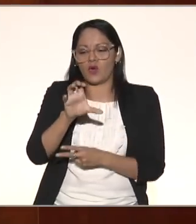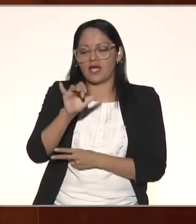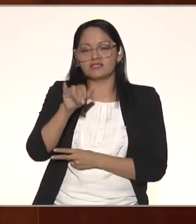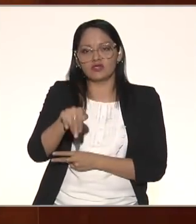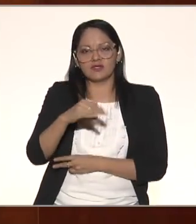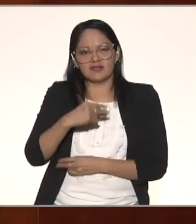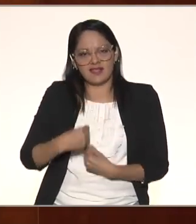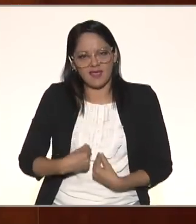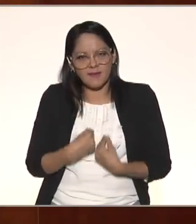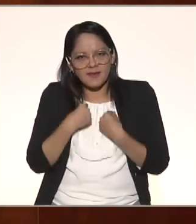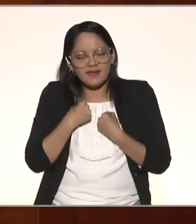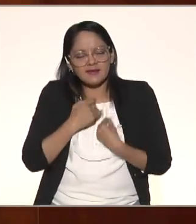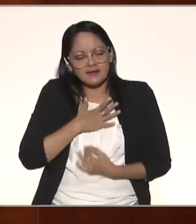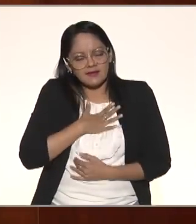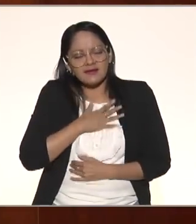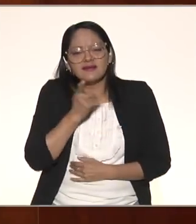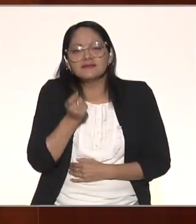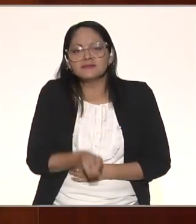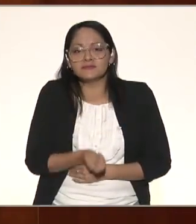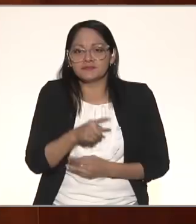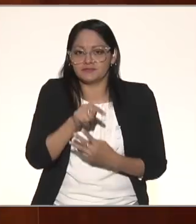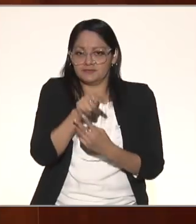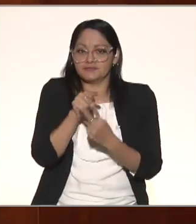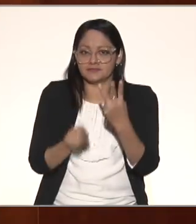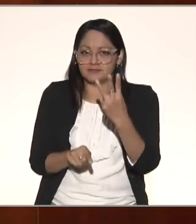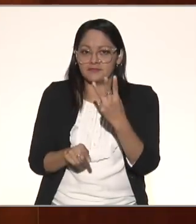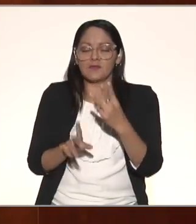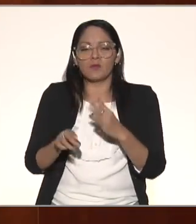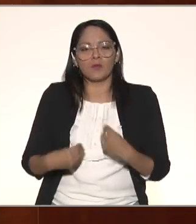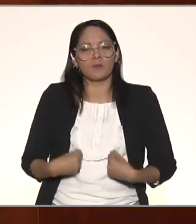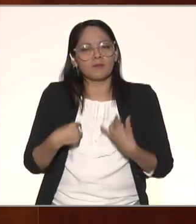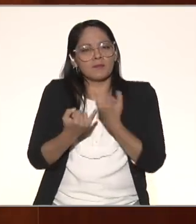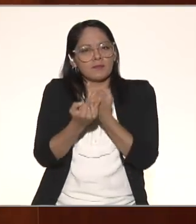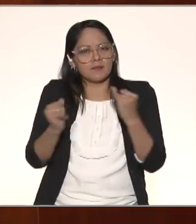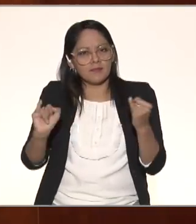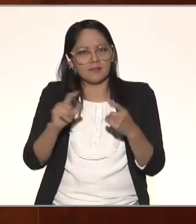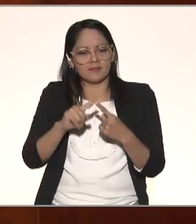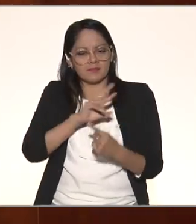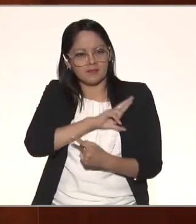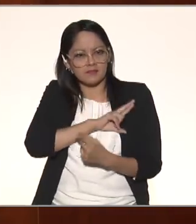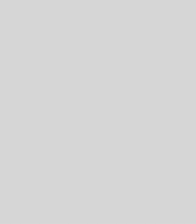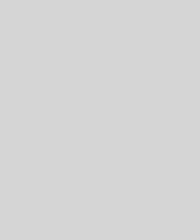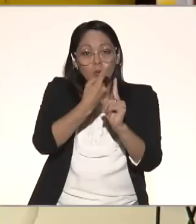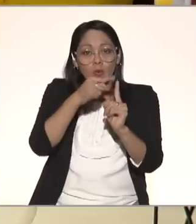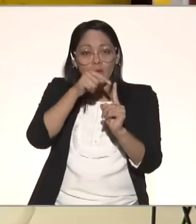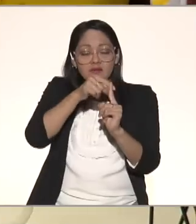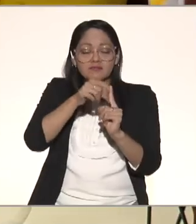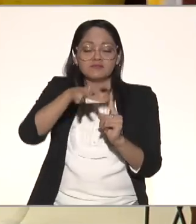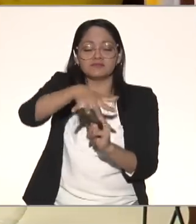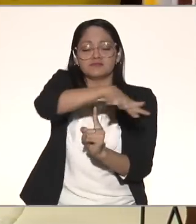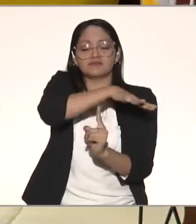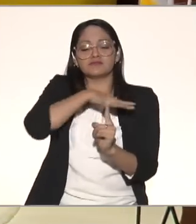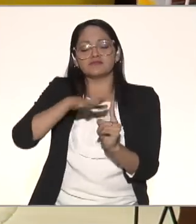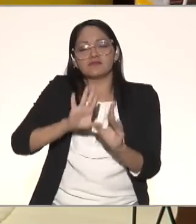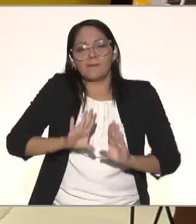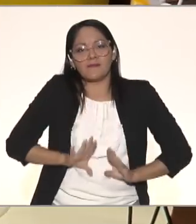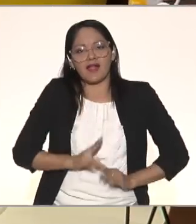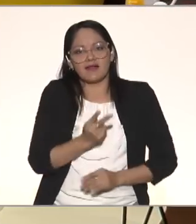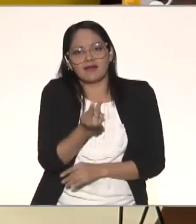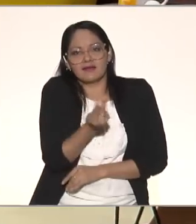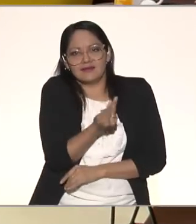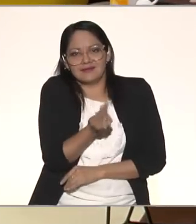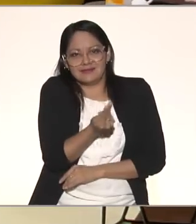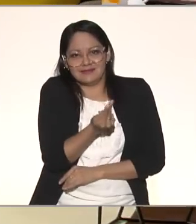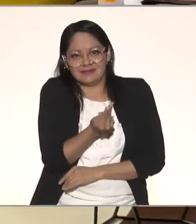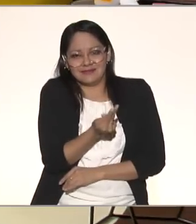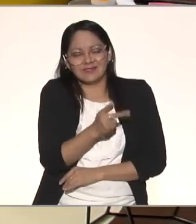tres contextos en donde podemos llevar una vida independiente. La soltería, la pareja y la familia. Pero tenemos que entender de qué se